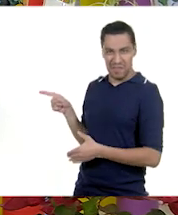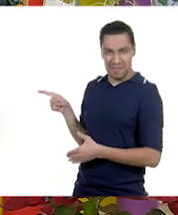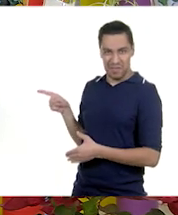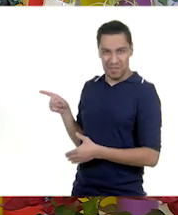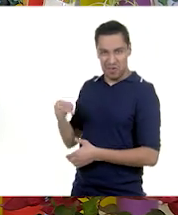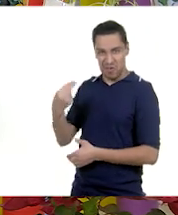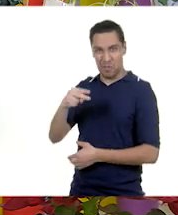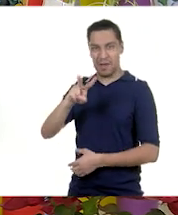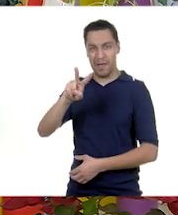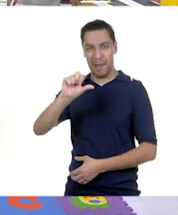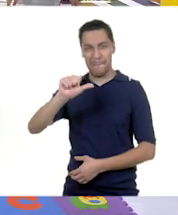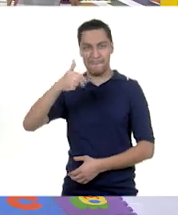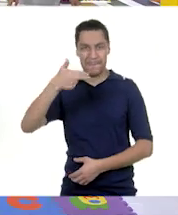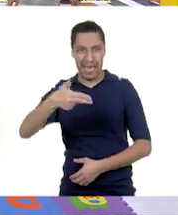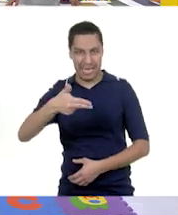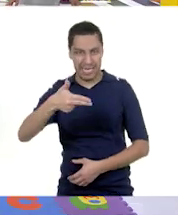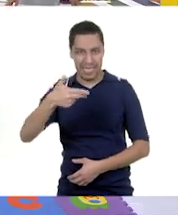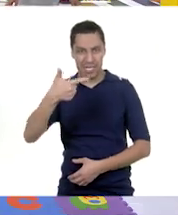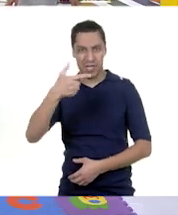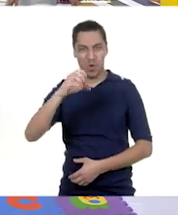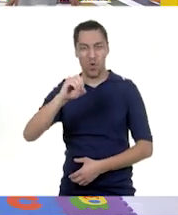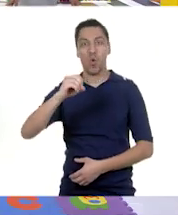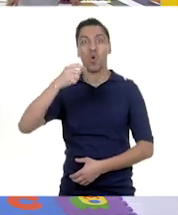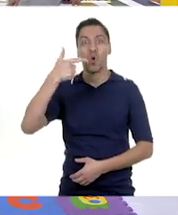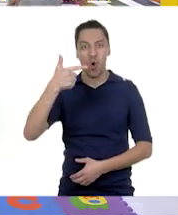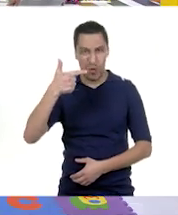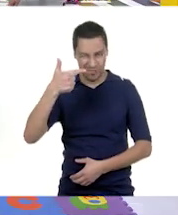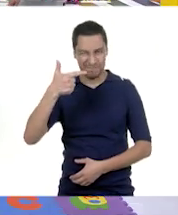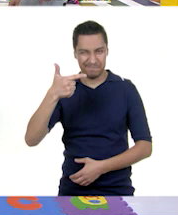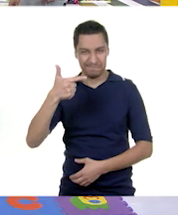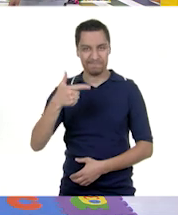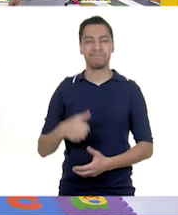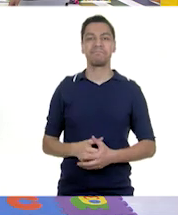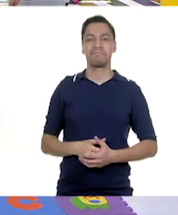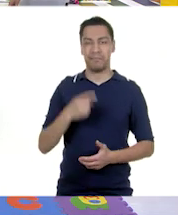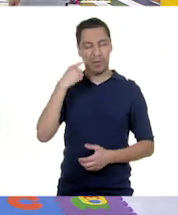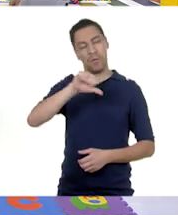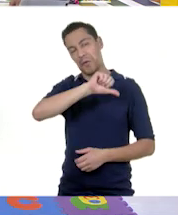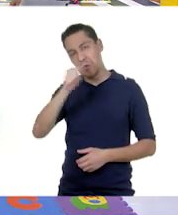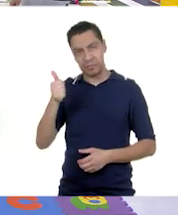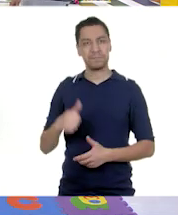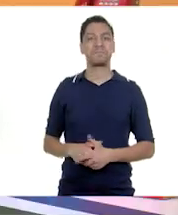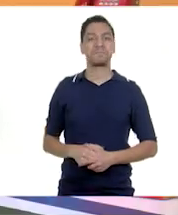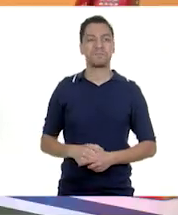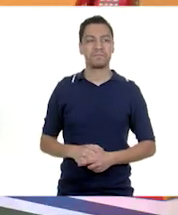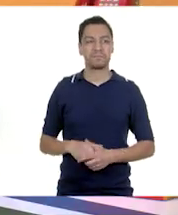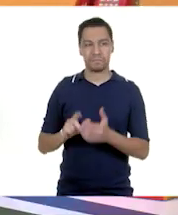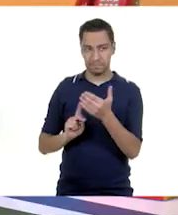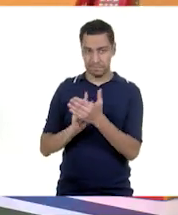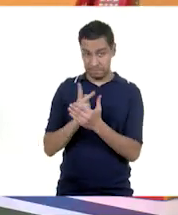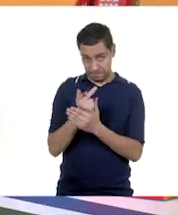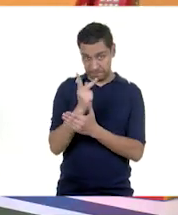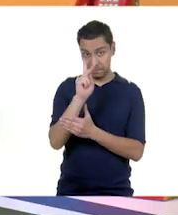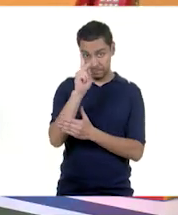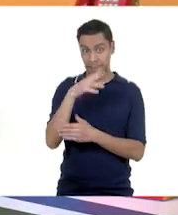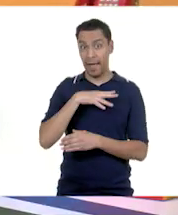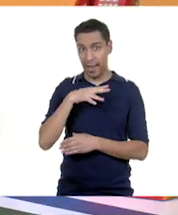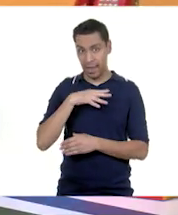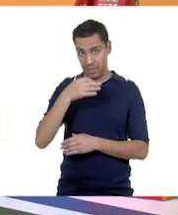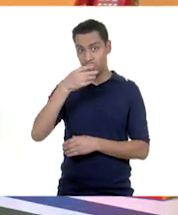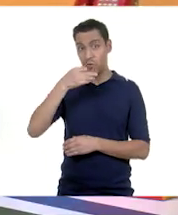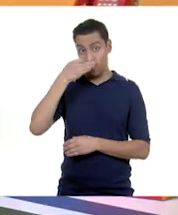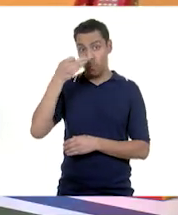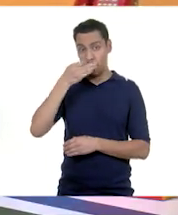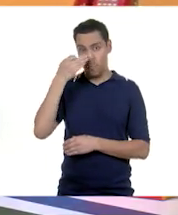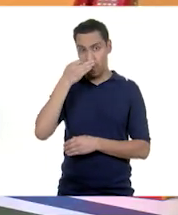Van Gogh. Así es. Esta es una de las plantas que tenemos. Esta tiene, por ejemplo, flores. Hay algunas que no tienen flores. Así es.